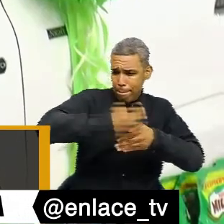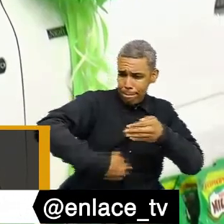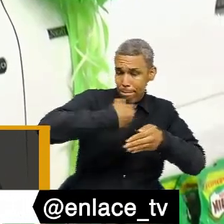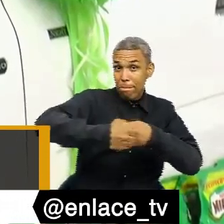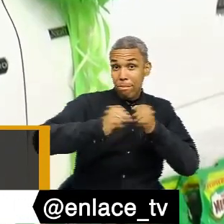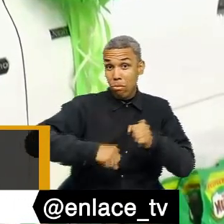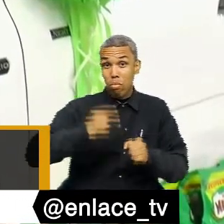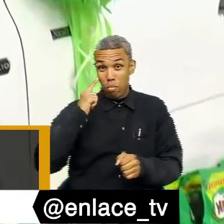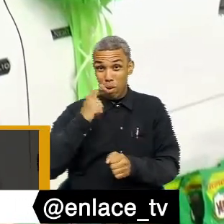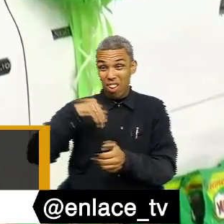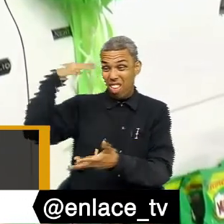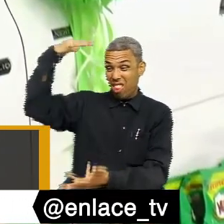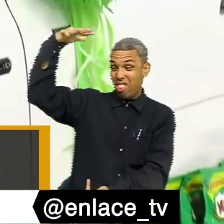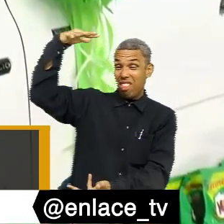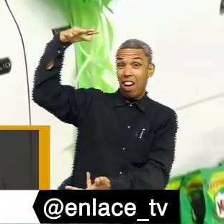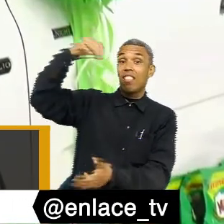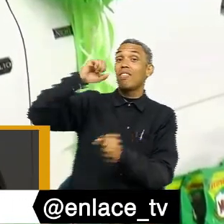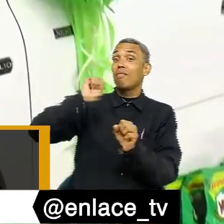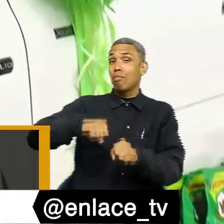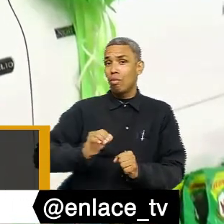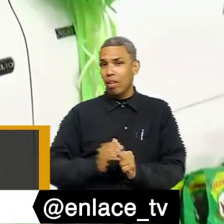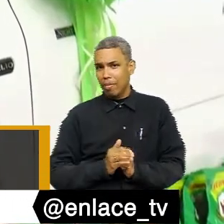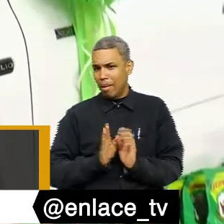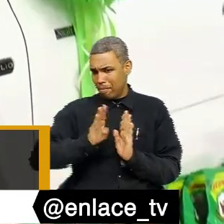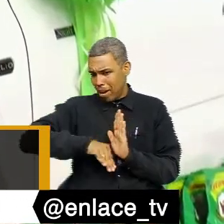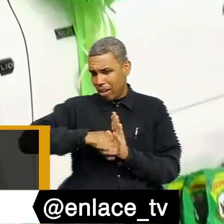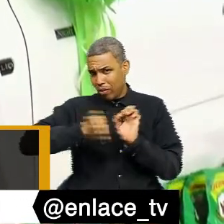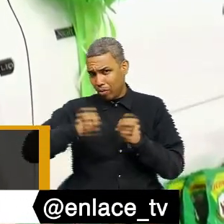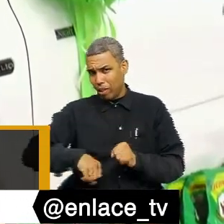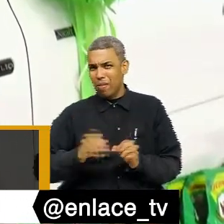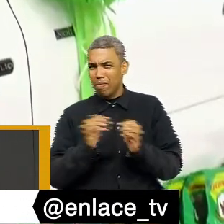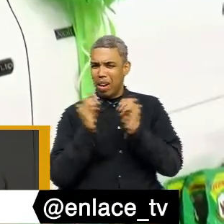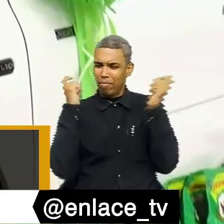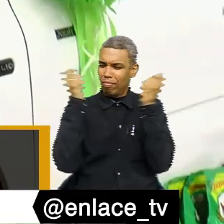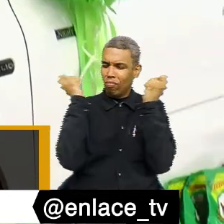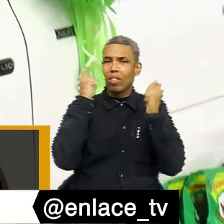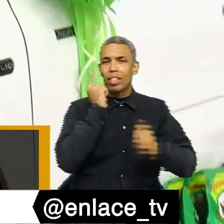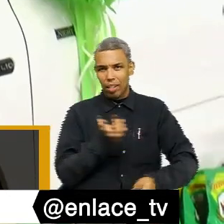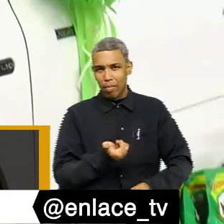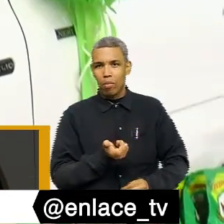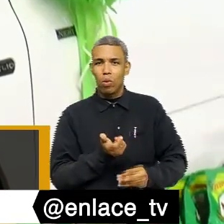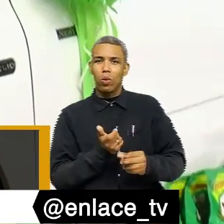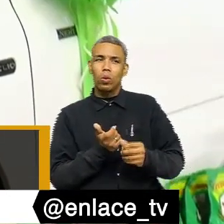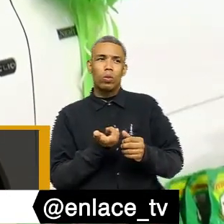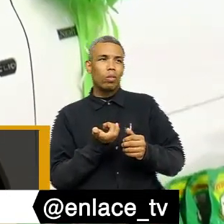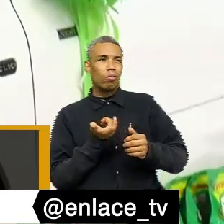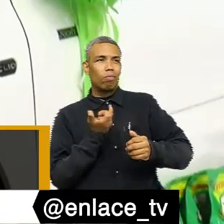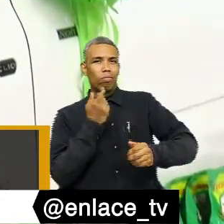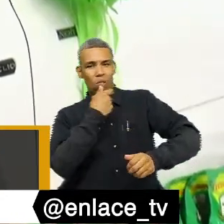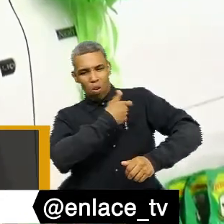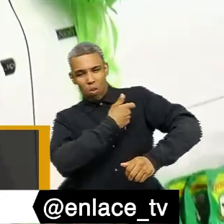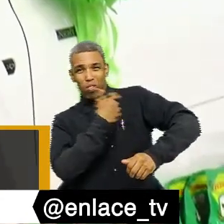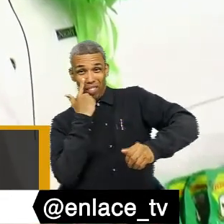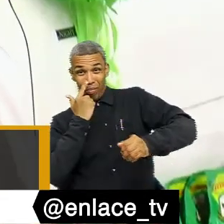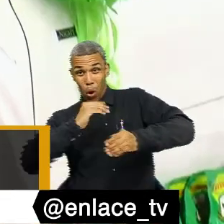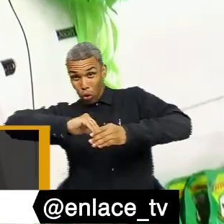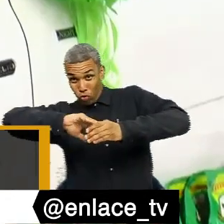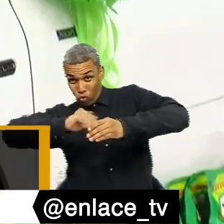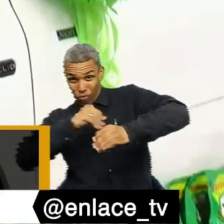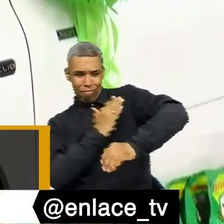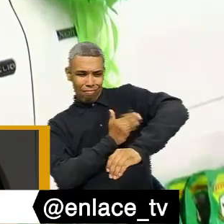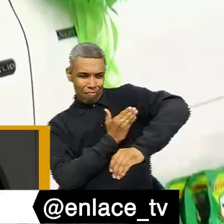5,000 pesos. Ofertas de esta naturaleza y muchas más. Tenemos desodorantes que van con descuentos desde el 25% hasta el